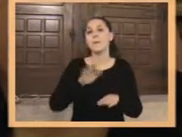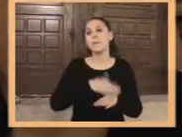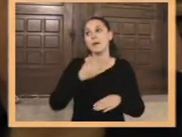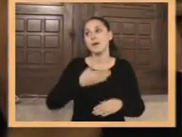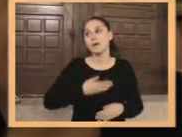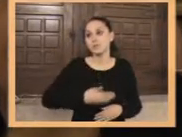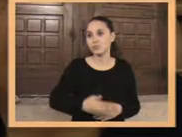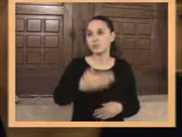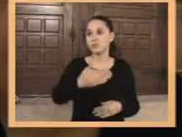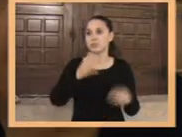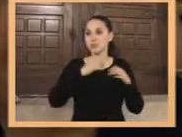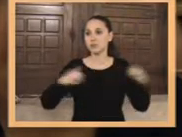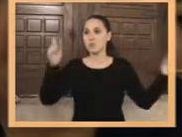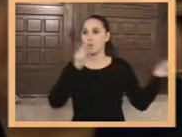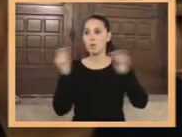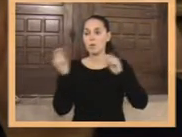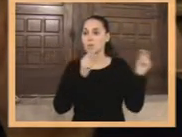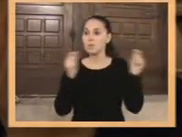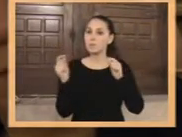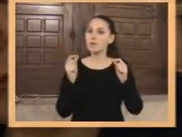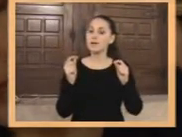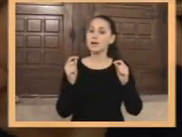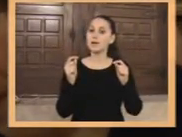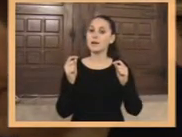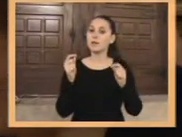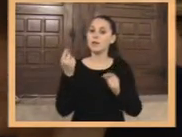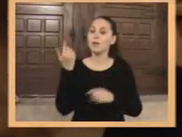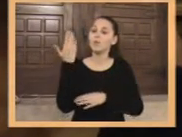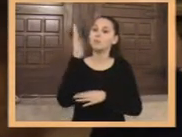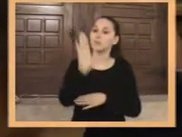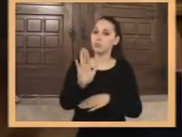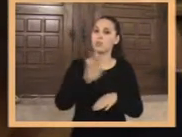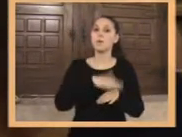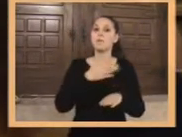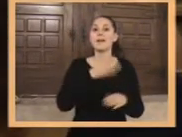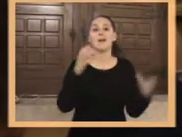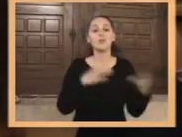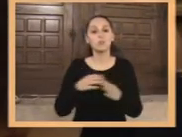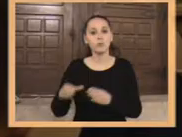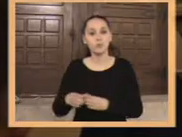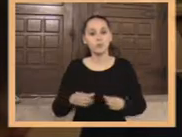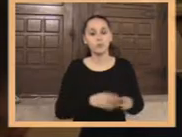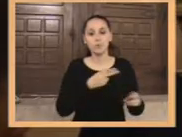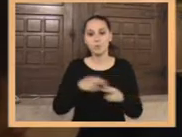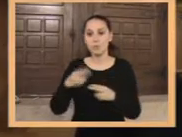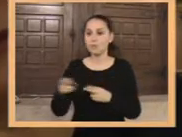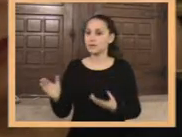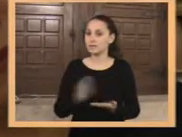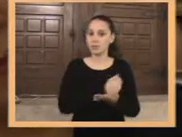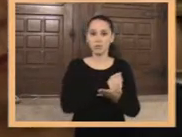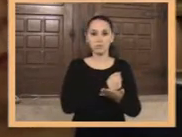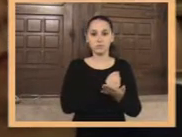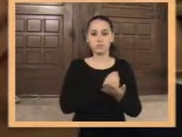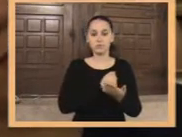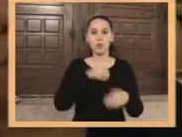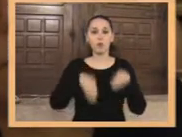precisamente se pueda traer con unanimidad de todos los grupos municipales, de todos los concejales y concejalas, y pueda ser la voz